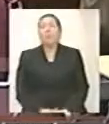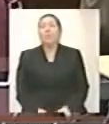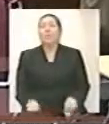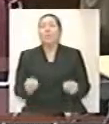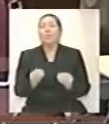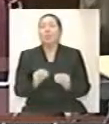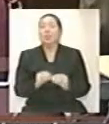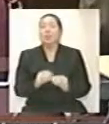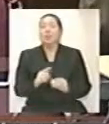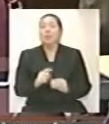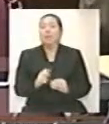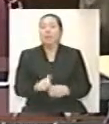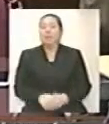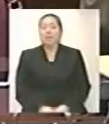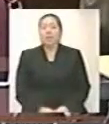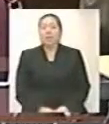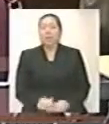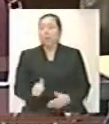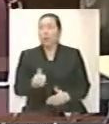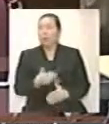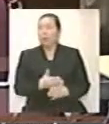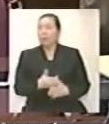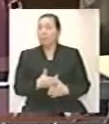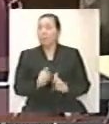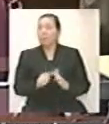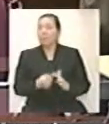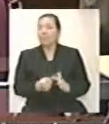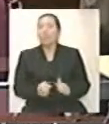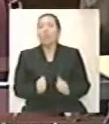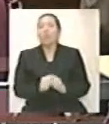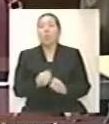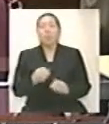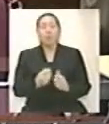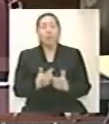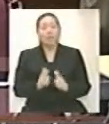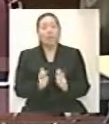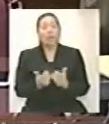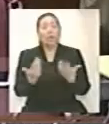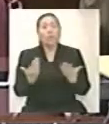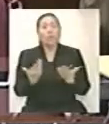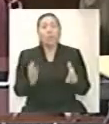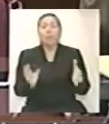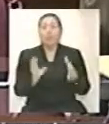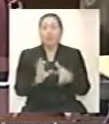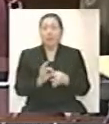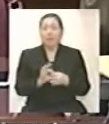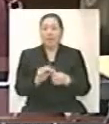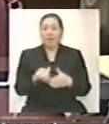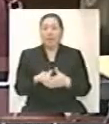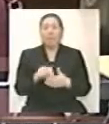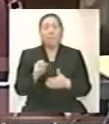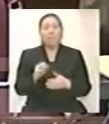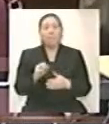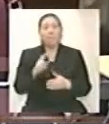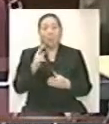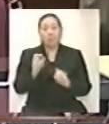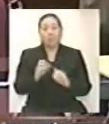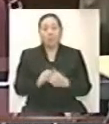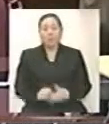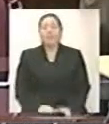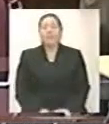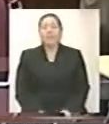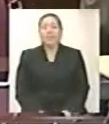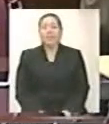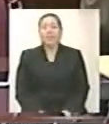con Gonzalo García, Nicolás Lich y otros participa en la iniciativa Justicia y Libertad, donde hace una alianza electoral con Perú Posible, cuyo